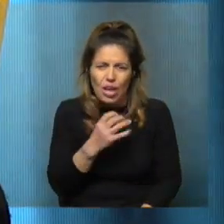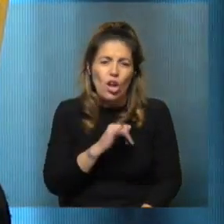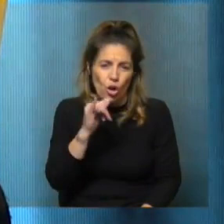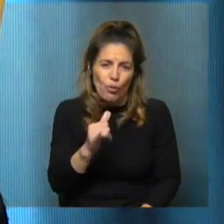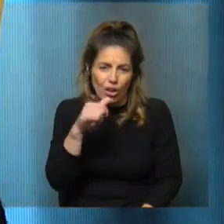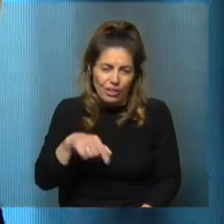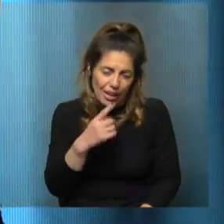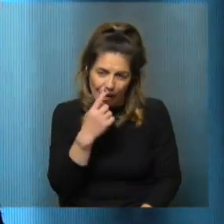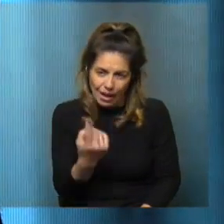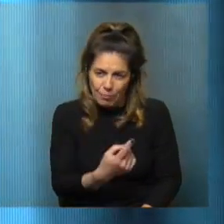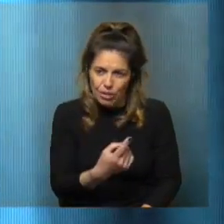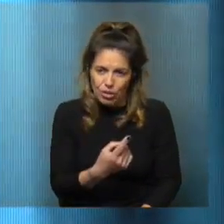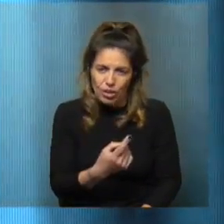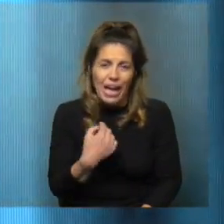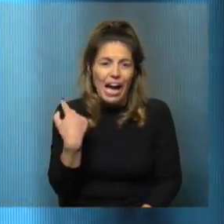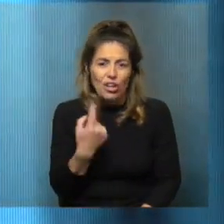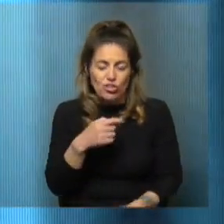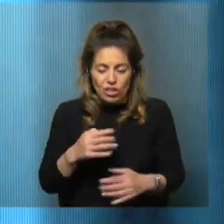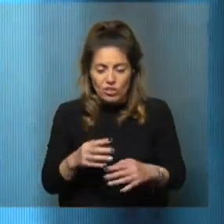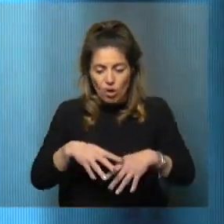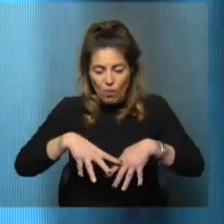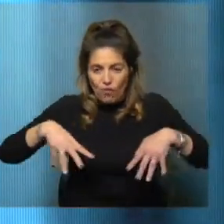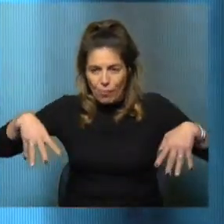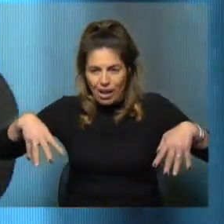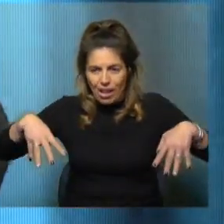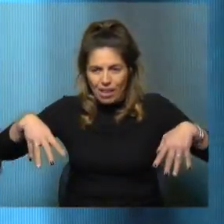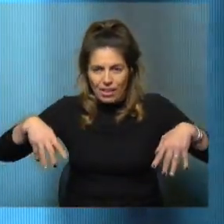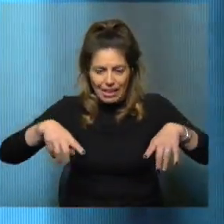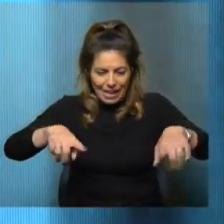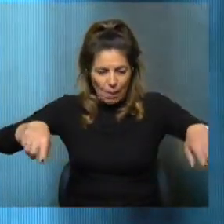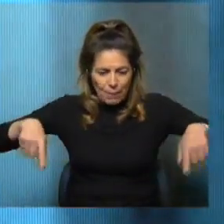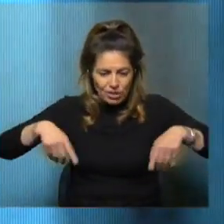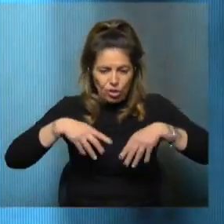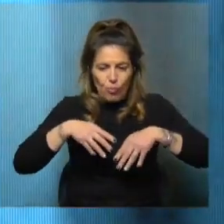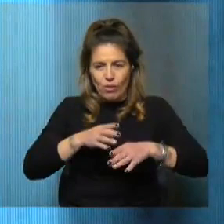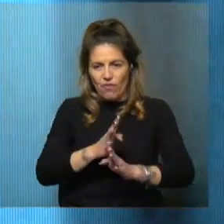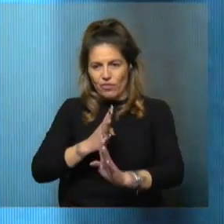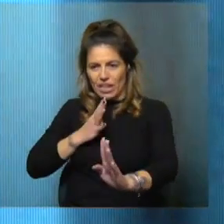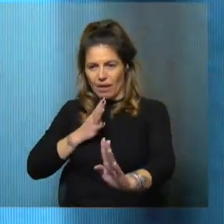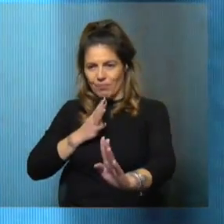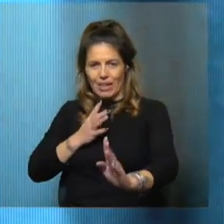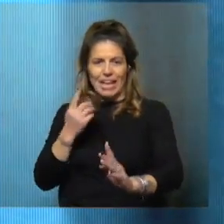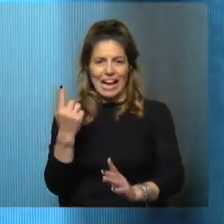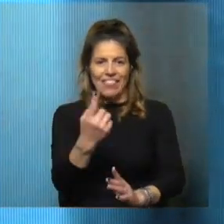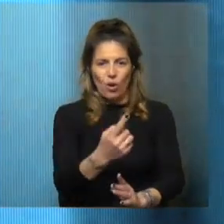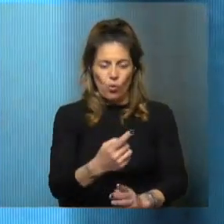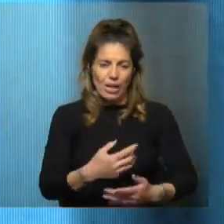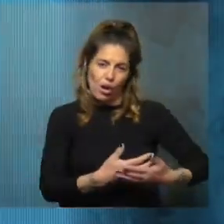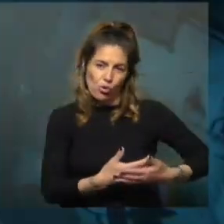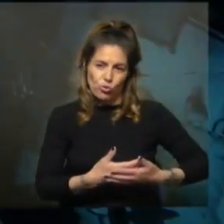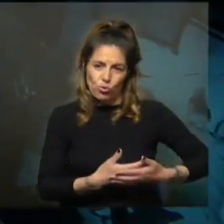contar acá rápidamente a nosotras nos hacen formar a todas en el patio en una fila India cada una con su niño o